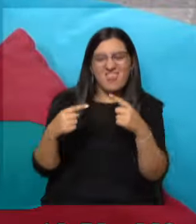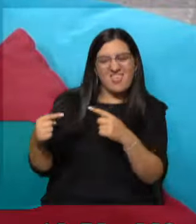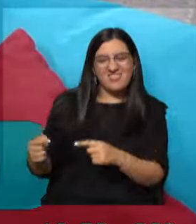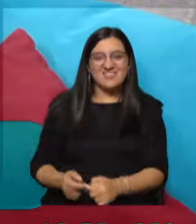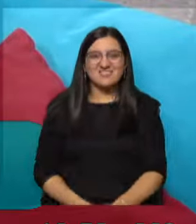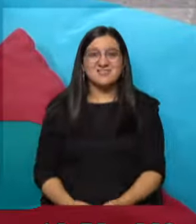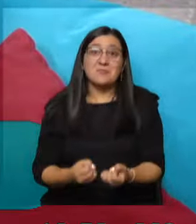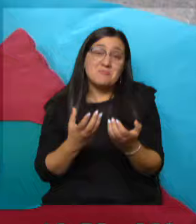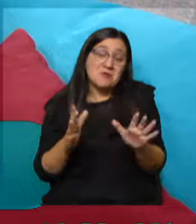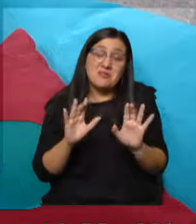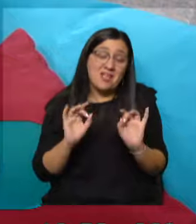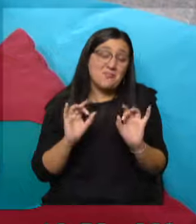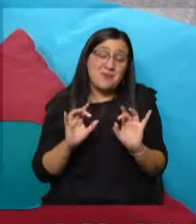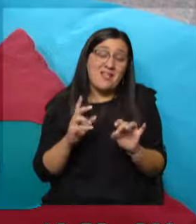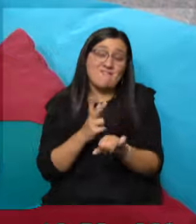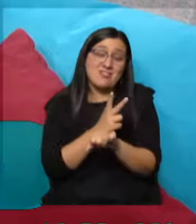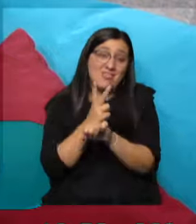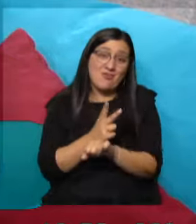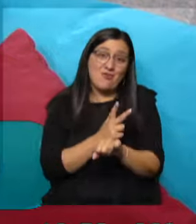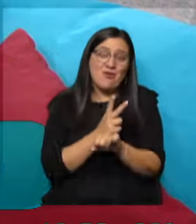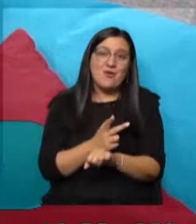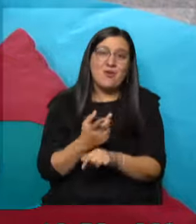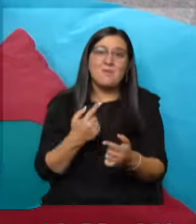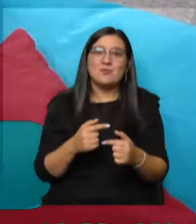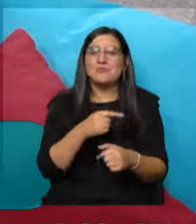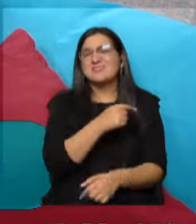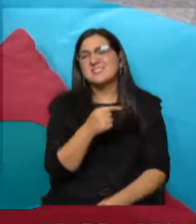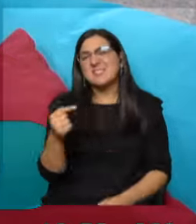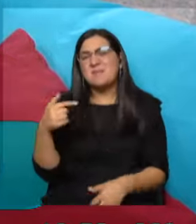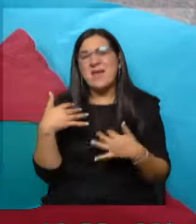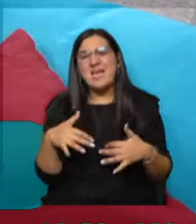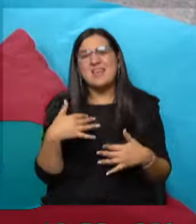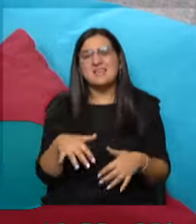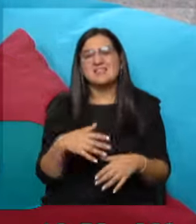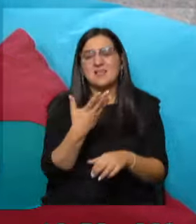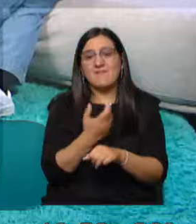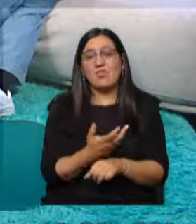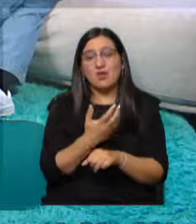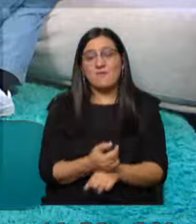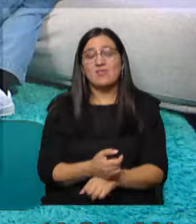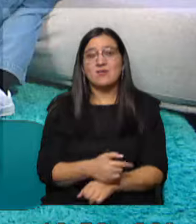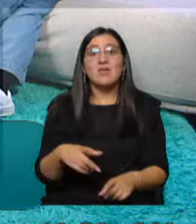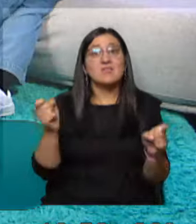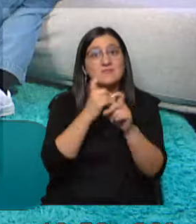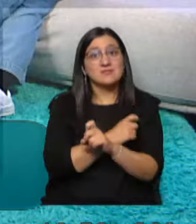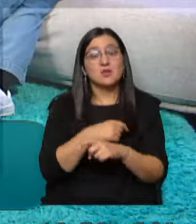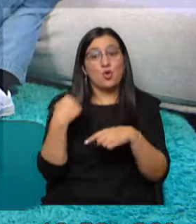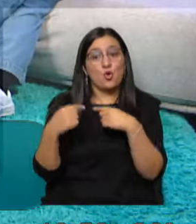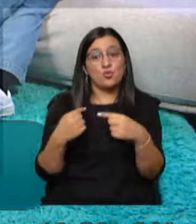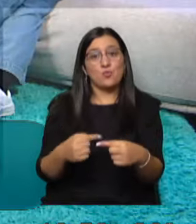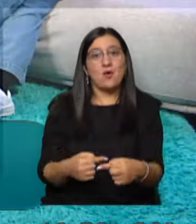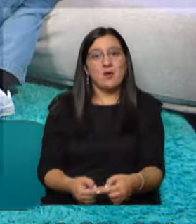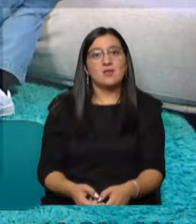Y bueno, salió así el video. Pero no sabés lo que fue. Estuvimos semanas muy grabando. Difícil la continuidad de los pasos.